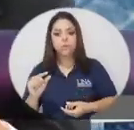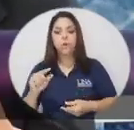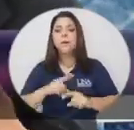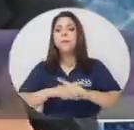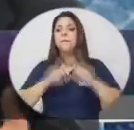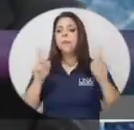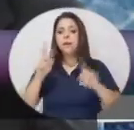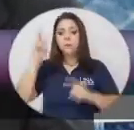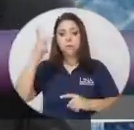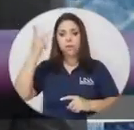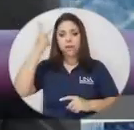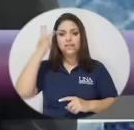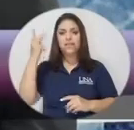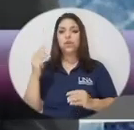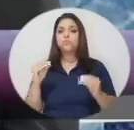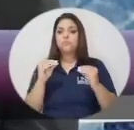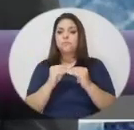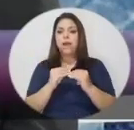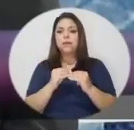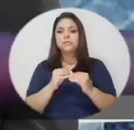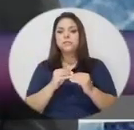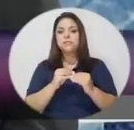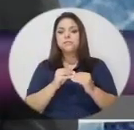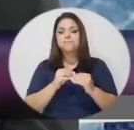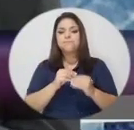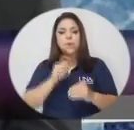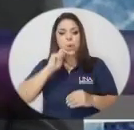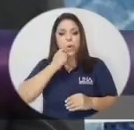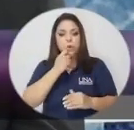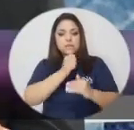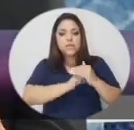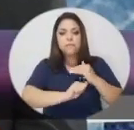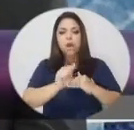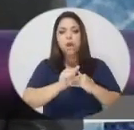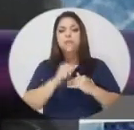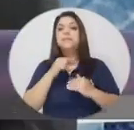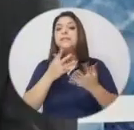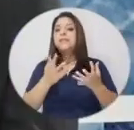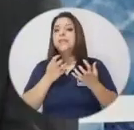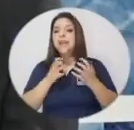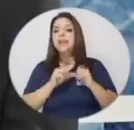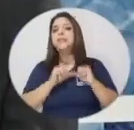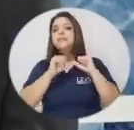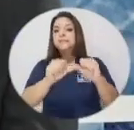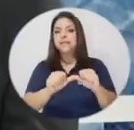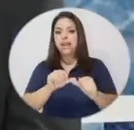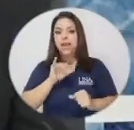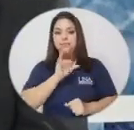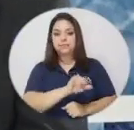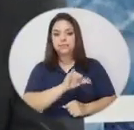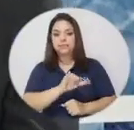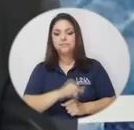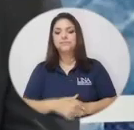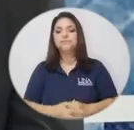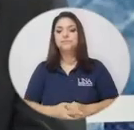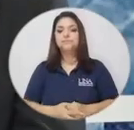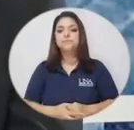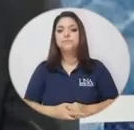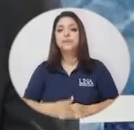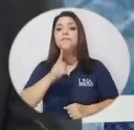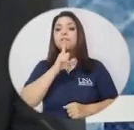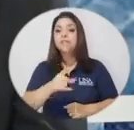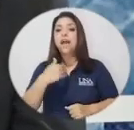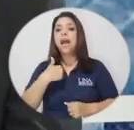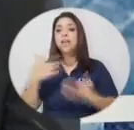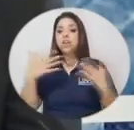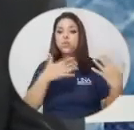Y los políticos más conservadores en los Estados Unidos desean que eso siga siendo así. Entonces ahí hay una enorme lucha